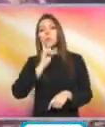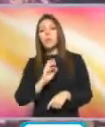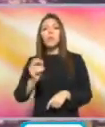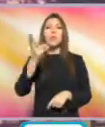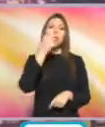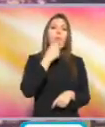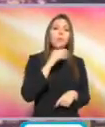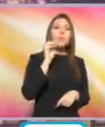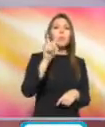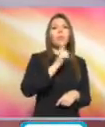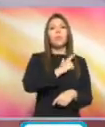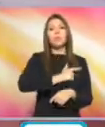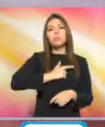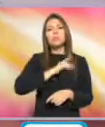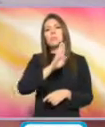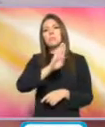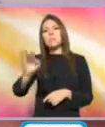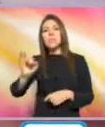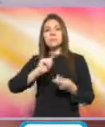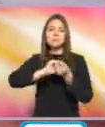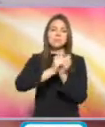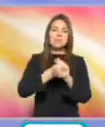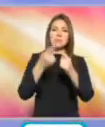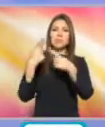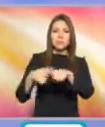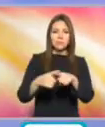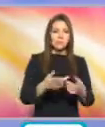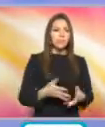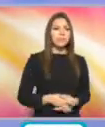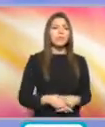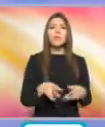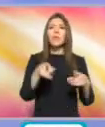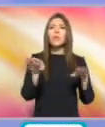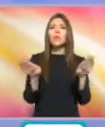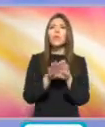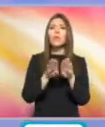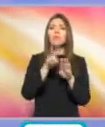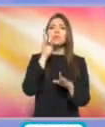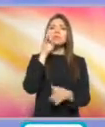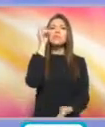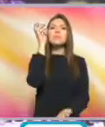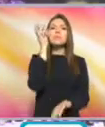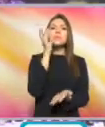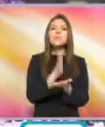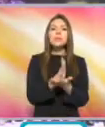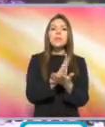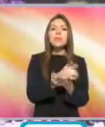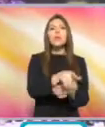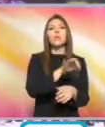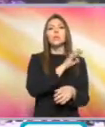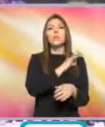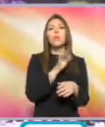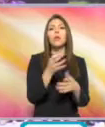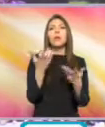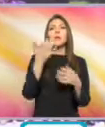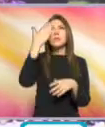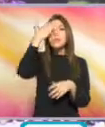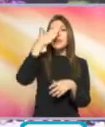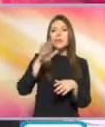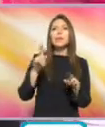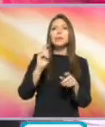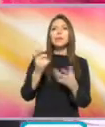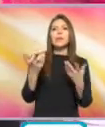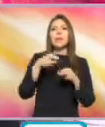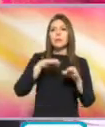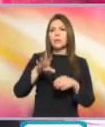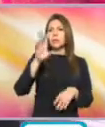orientación, identidad. ¿Y cómo lo identifico para empezar a trabajar en eso? Pues mira, en realidad yo creo que no tienes ni que trabajarlo.